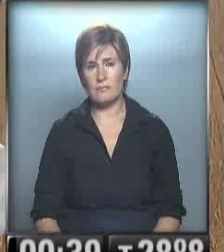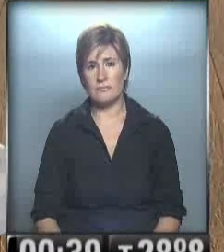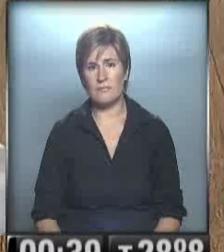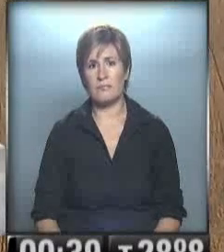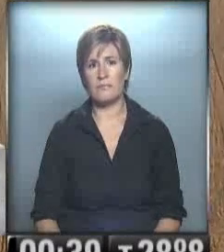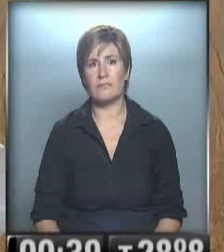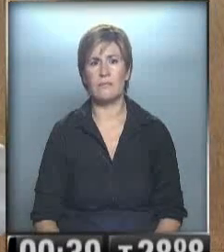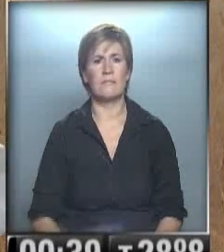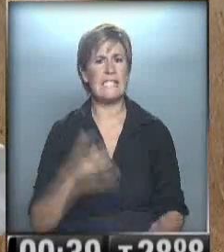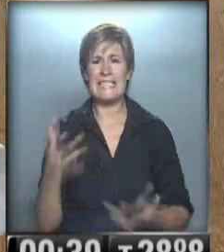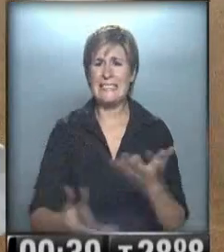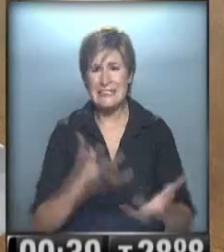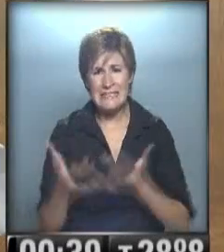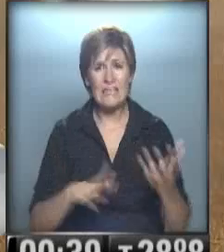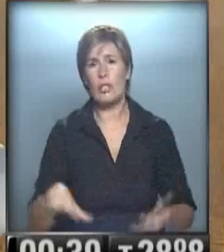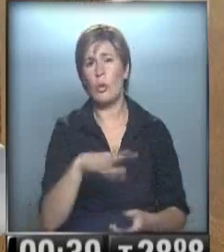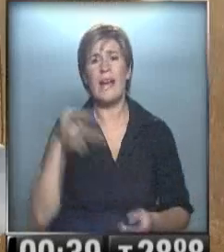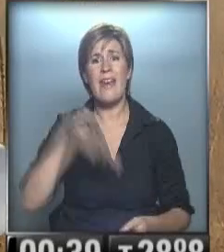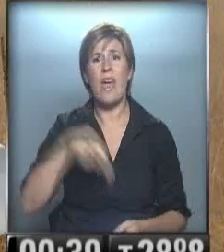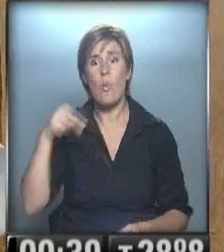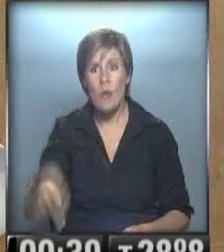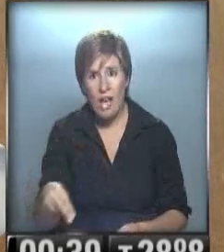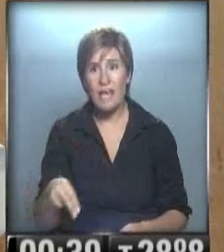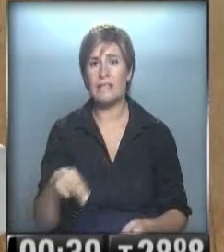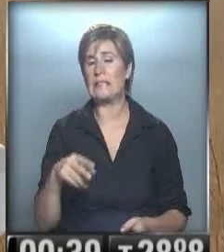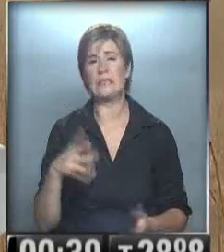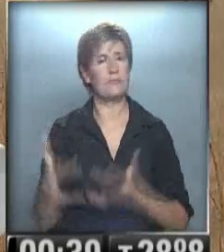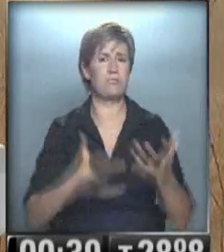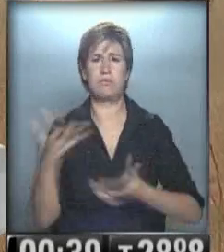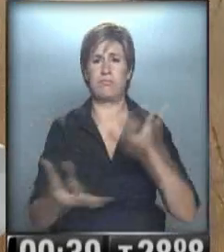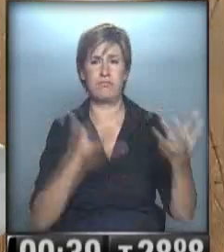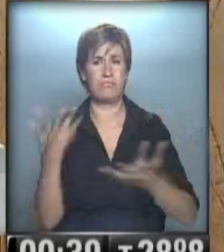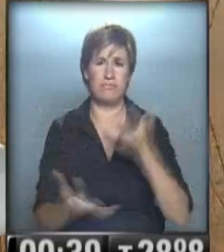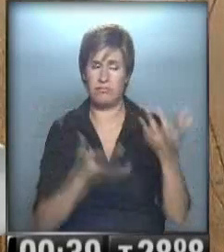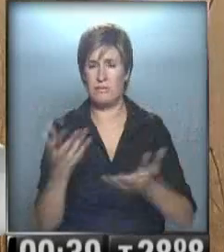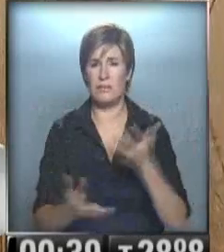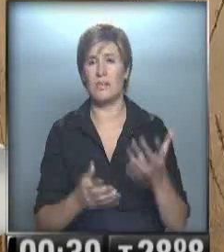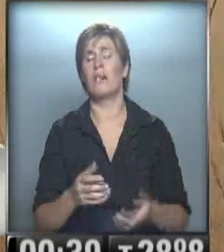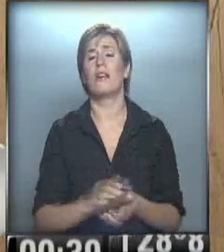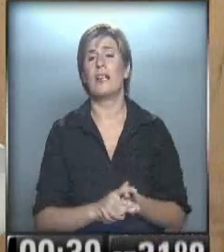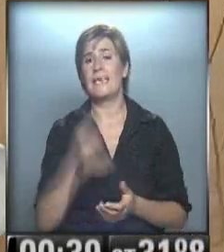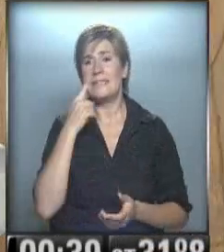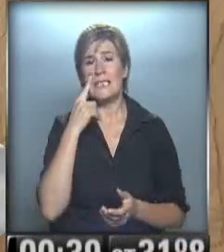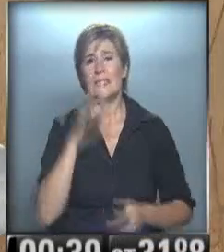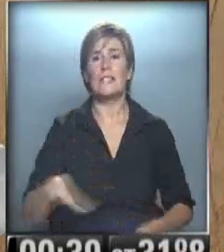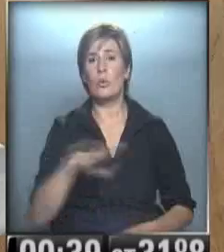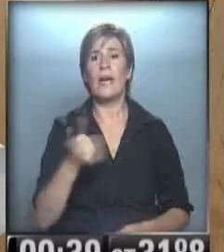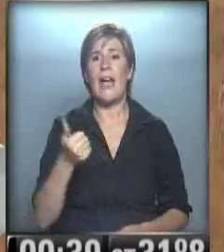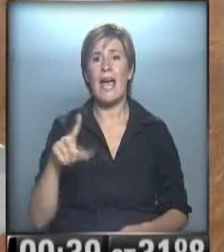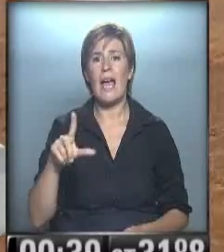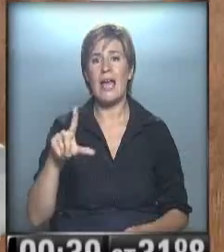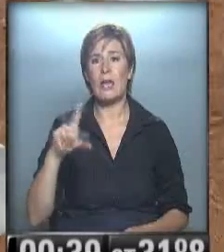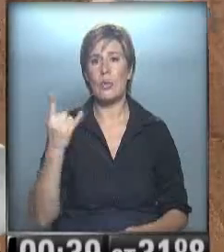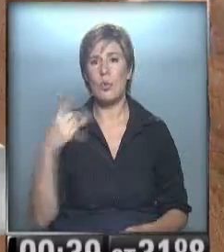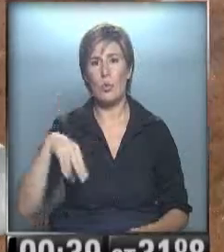Los incendios forestales en Neuquén continúan fuera de control. El intendente de la localidad de Aluminé, Andrés Méndez, indicó que los incendios en los